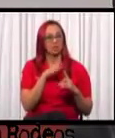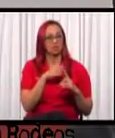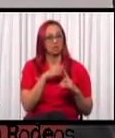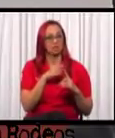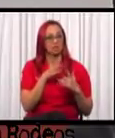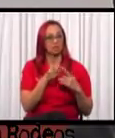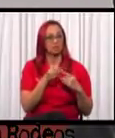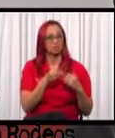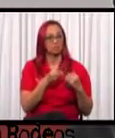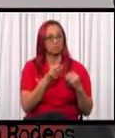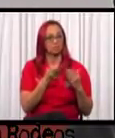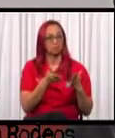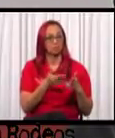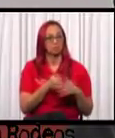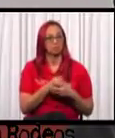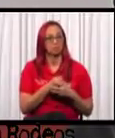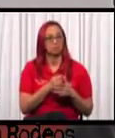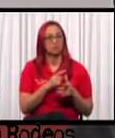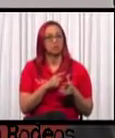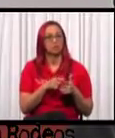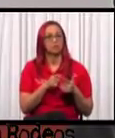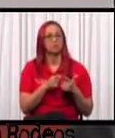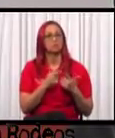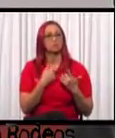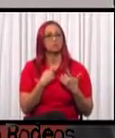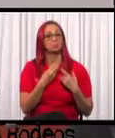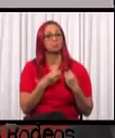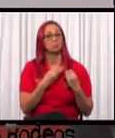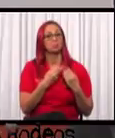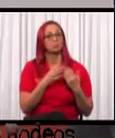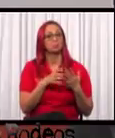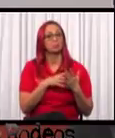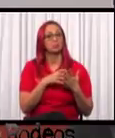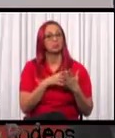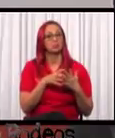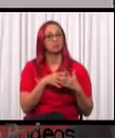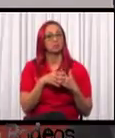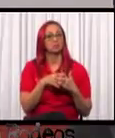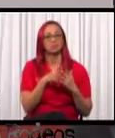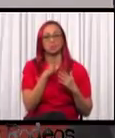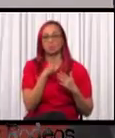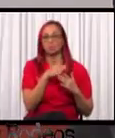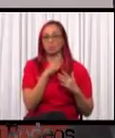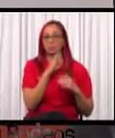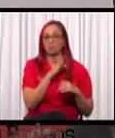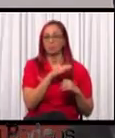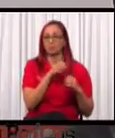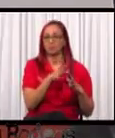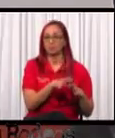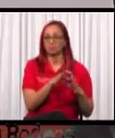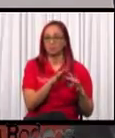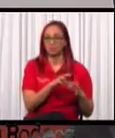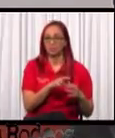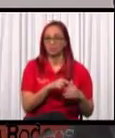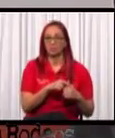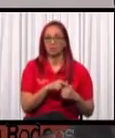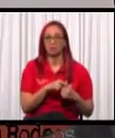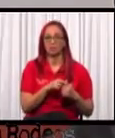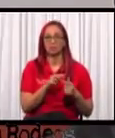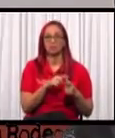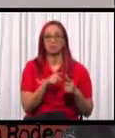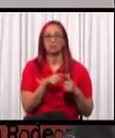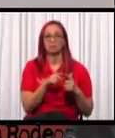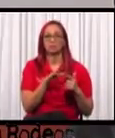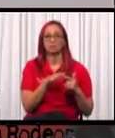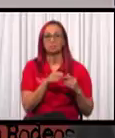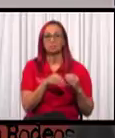productores. Entonces, un productor de arroz en Estados Unidos nunca va a perder su rentabilidad. Ese productor de